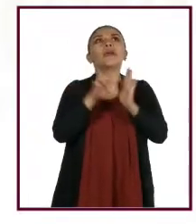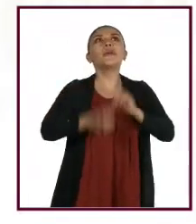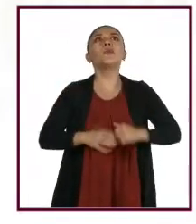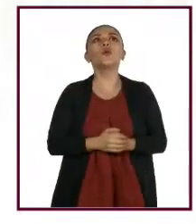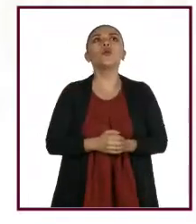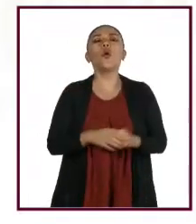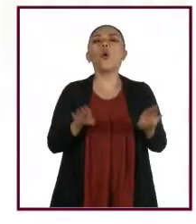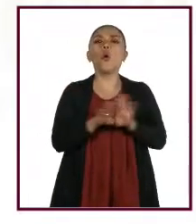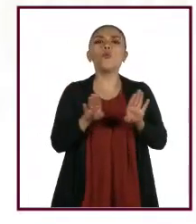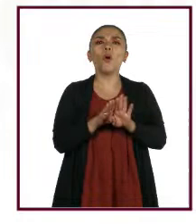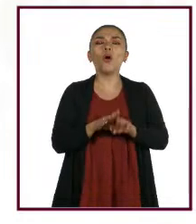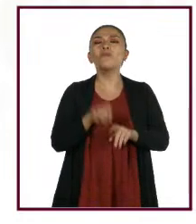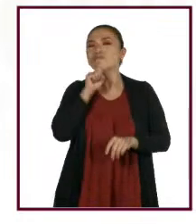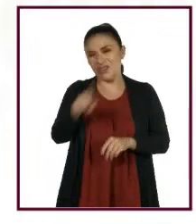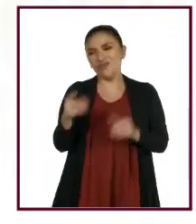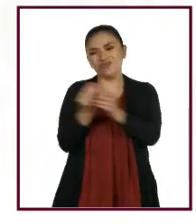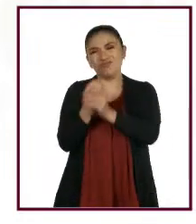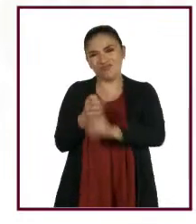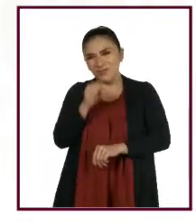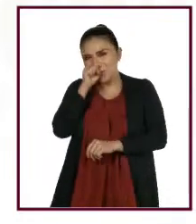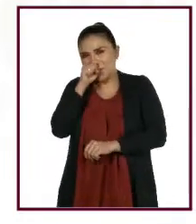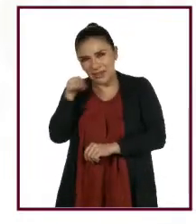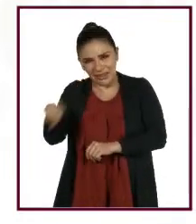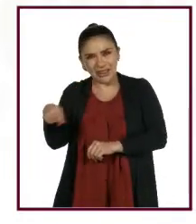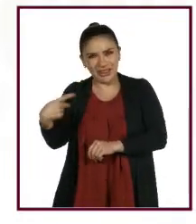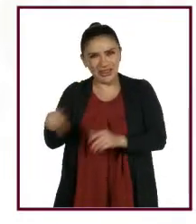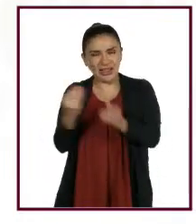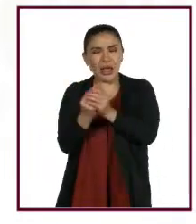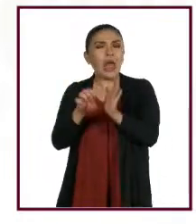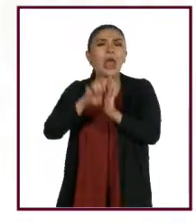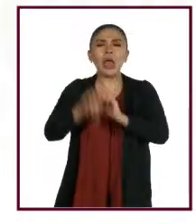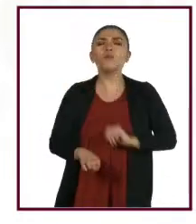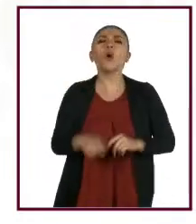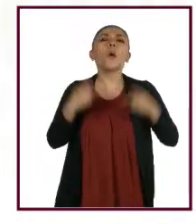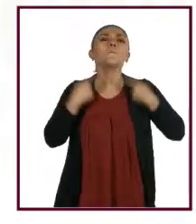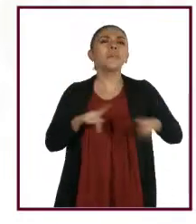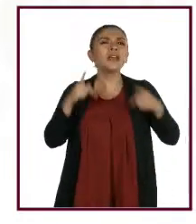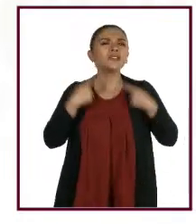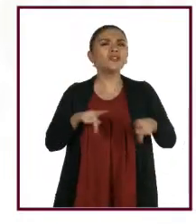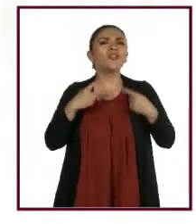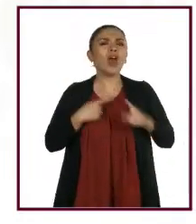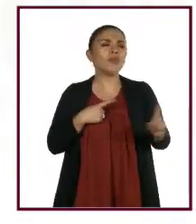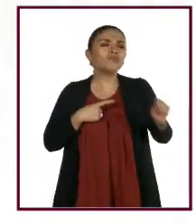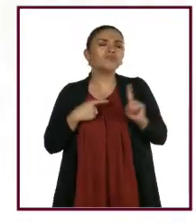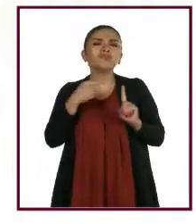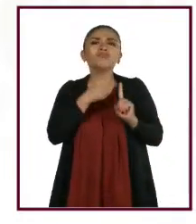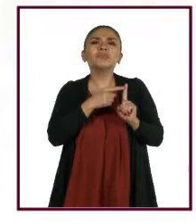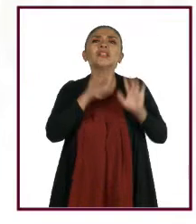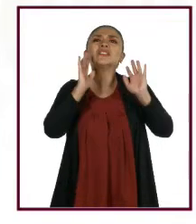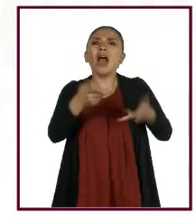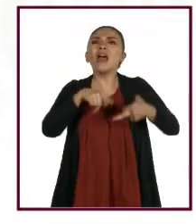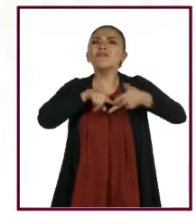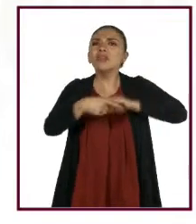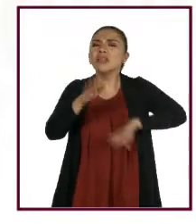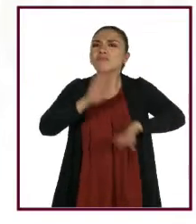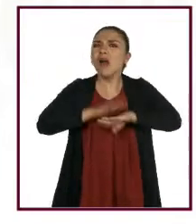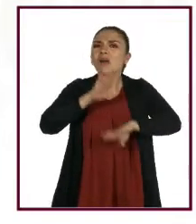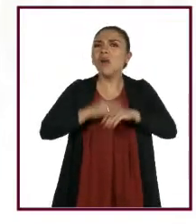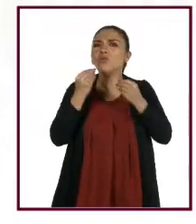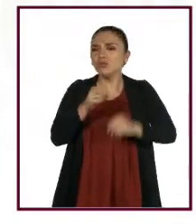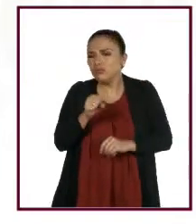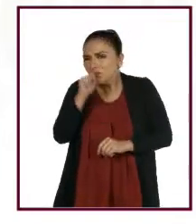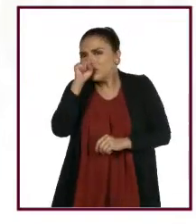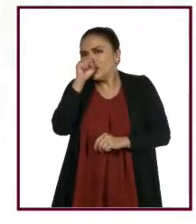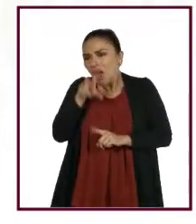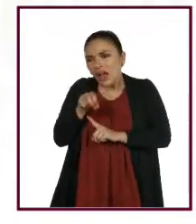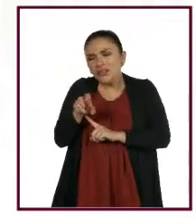parte de los inhalables, en la que tal vez una persona que se hace dependiente o que empieza a abusar de los